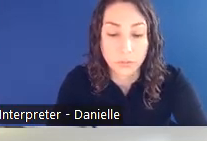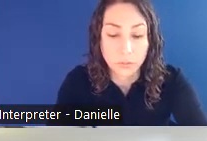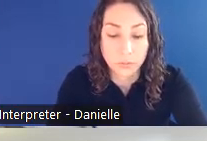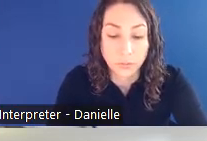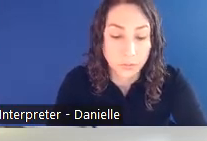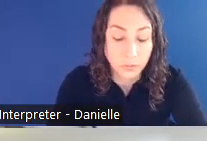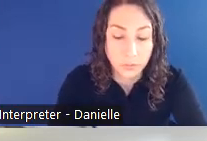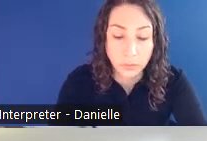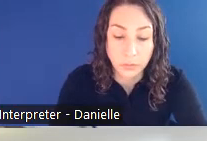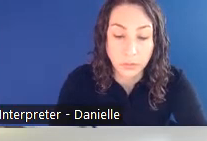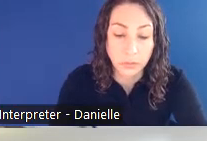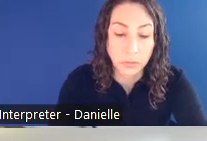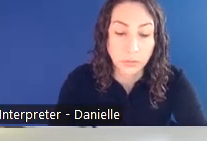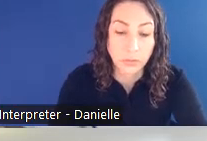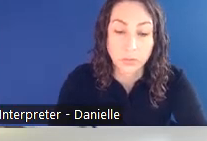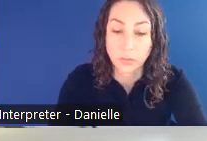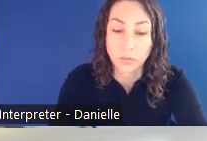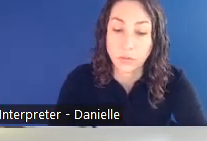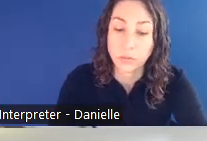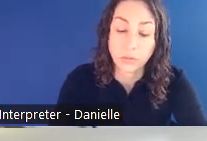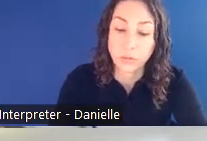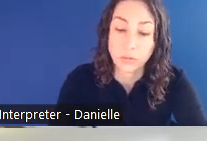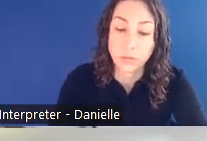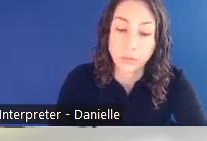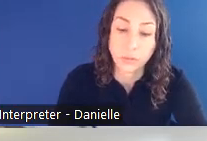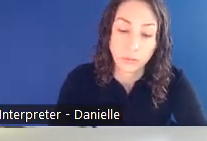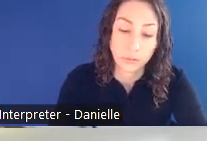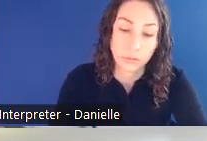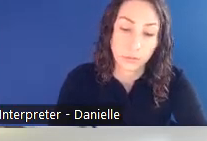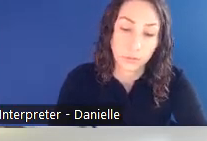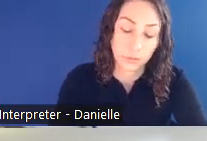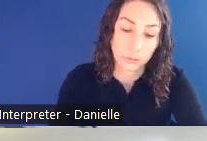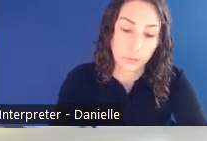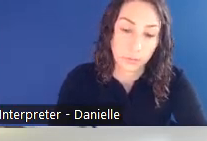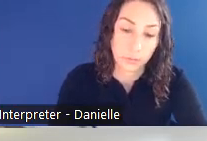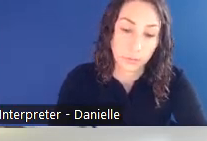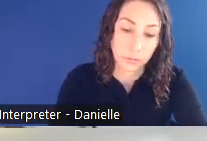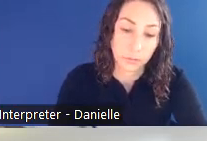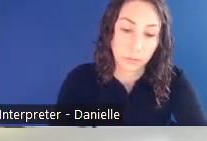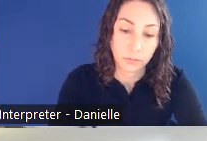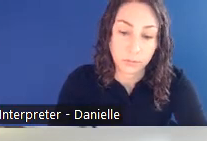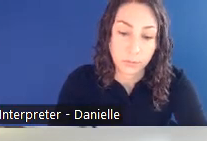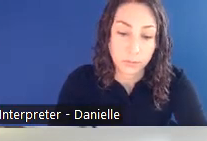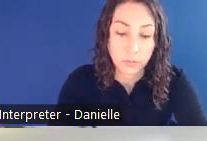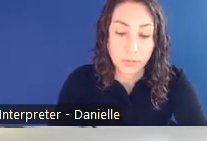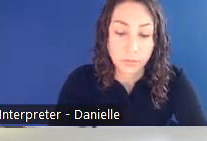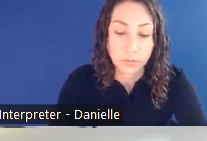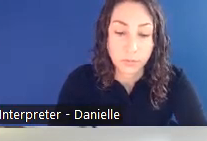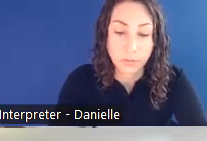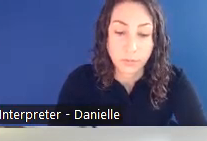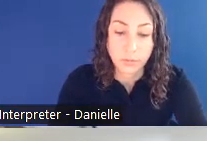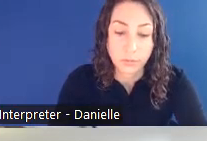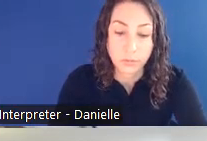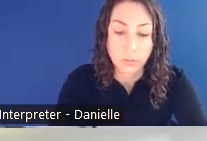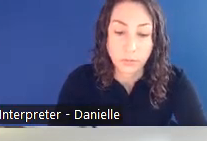del inglés al español y del español al inglés. Al concluir este mensaje podrán hacer clic en el icono de interpretación, el